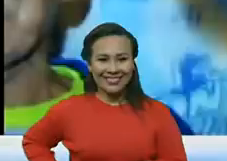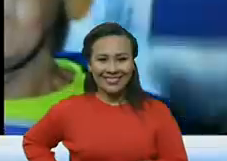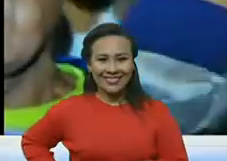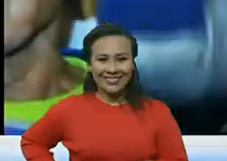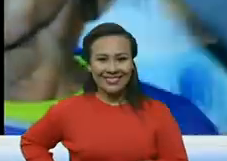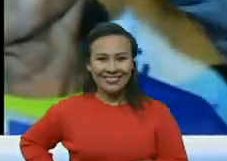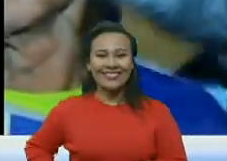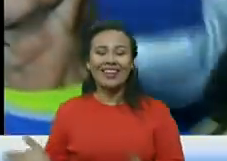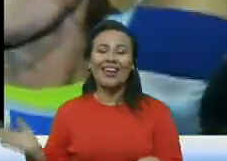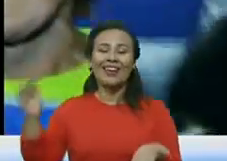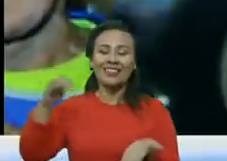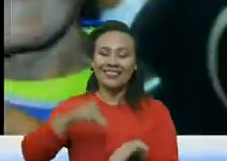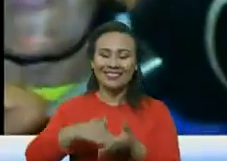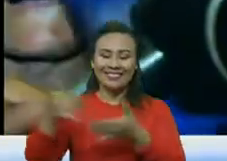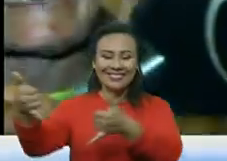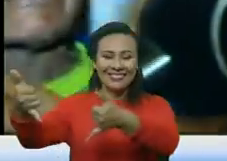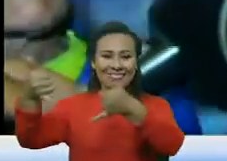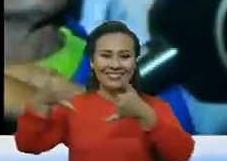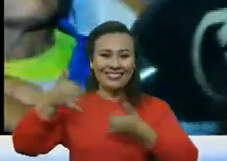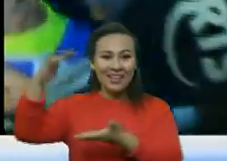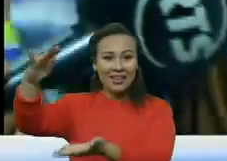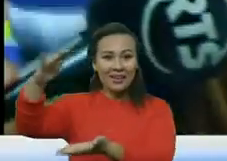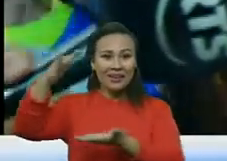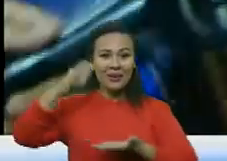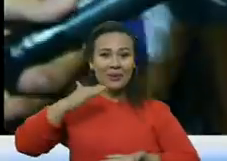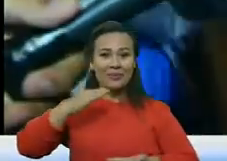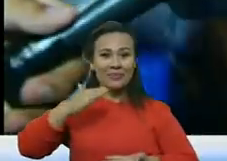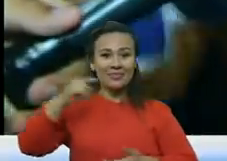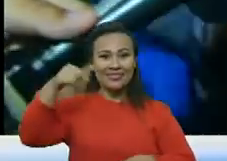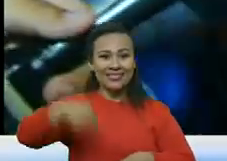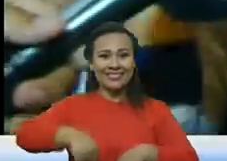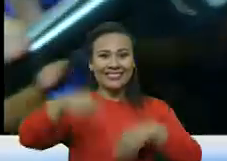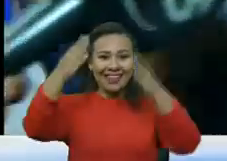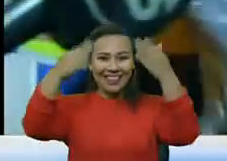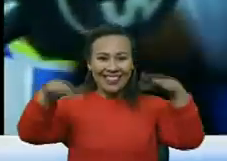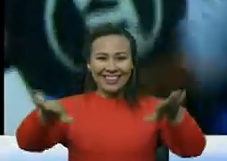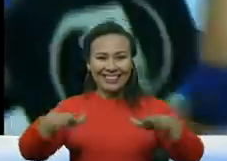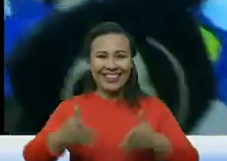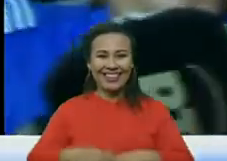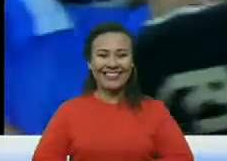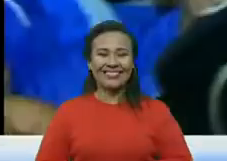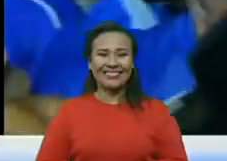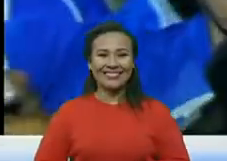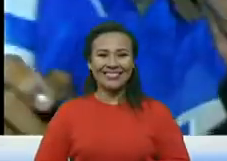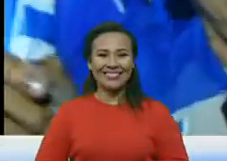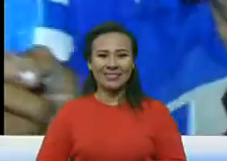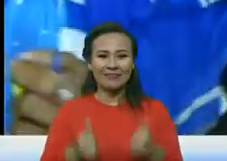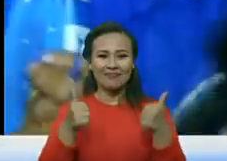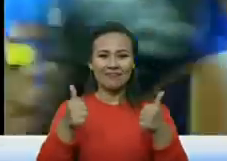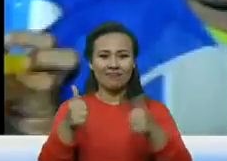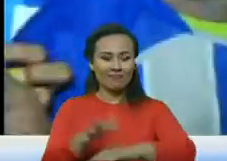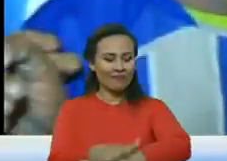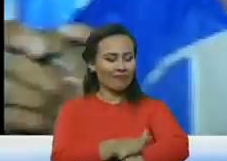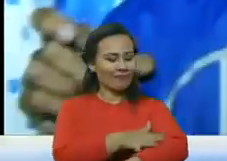Azules por la copa en esta Navidad. Está hecha de pizza.